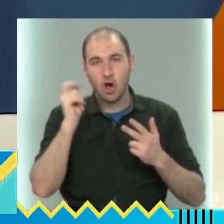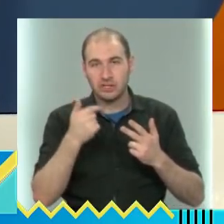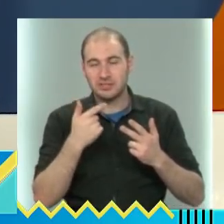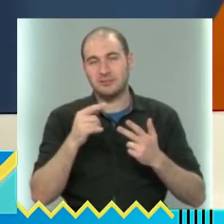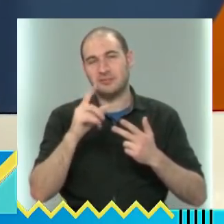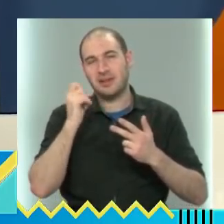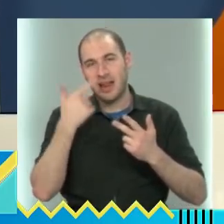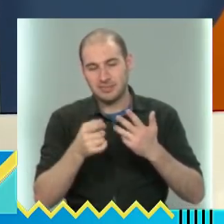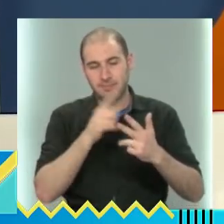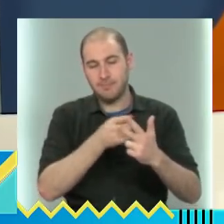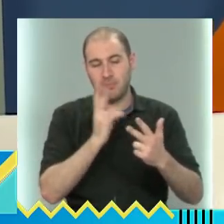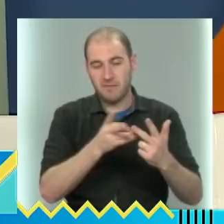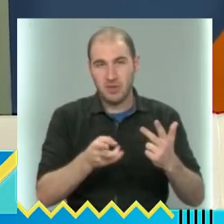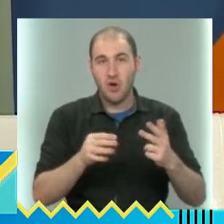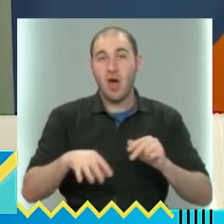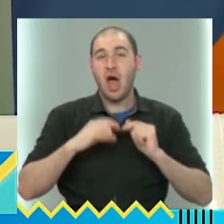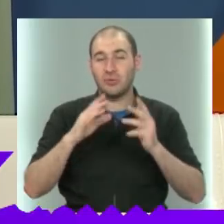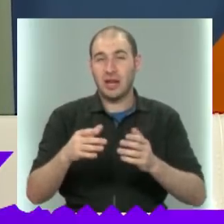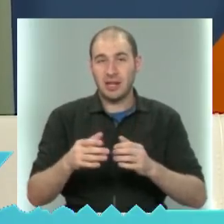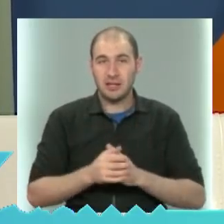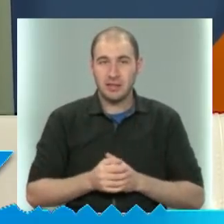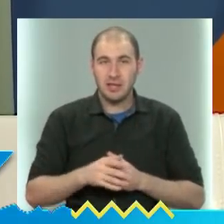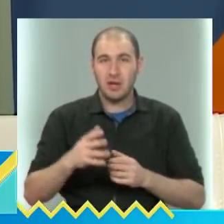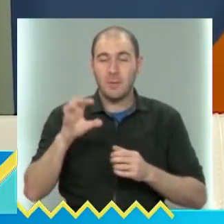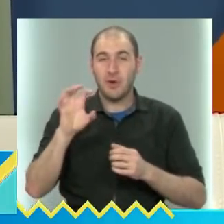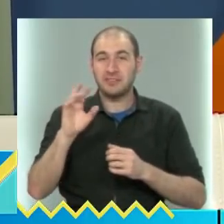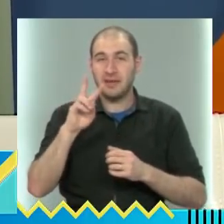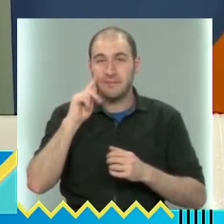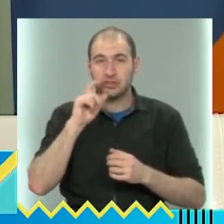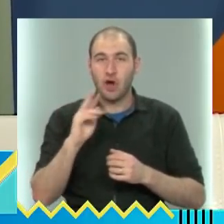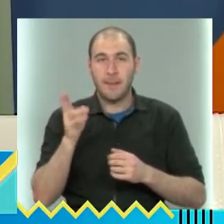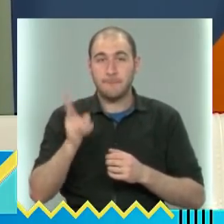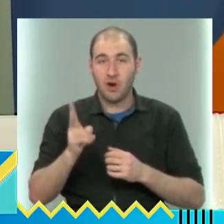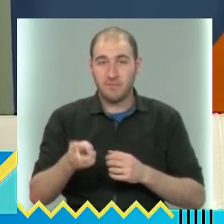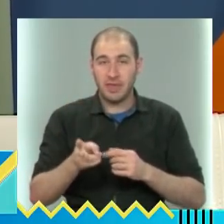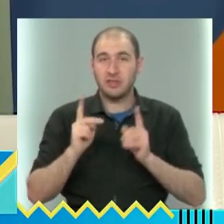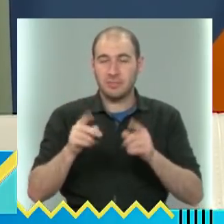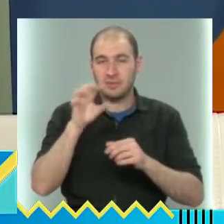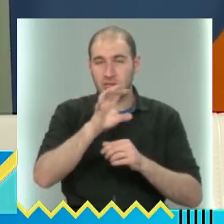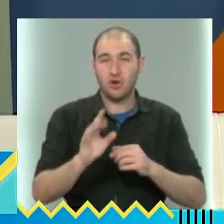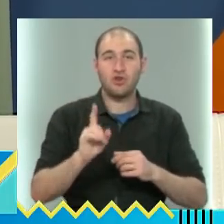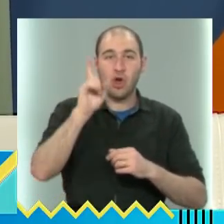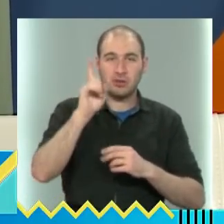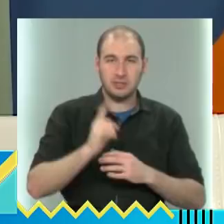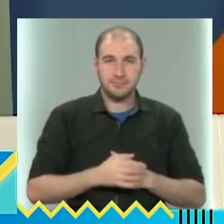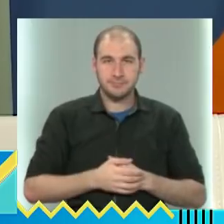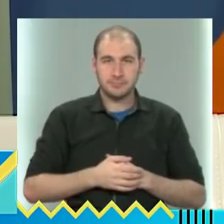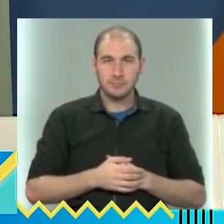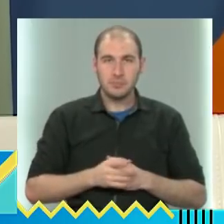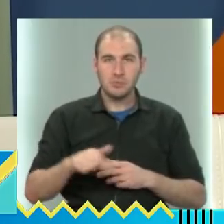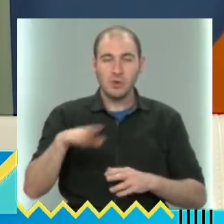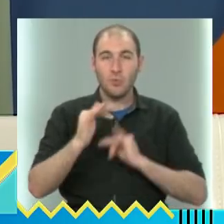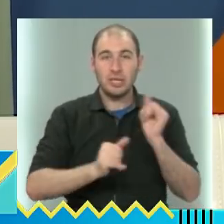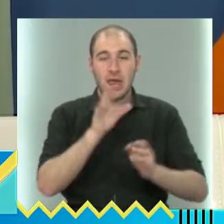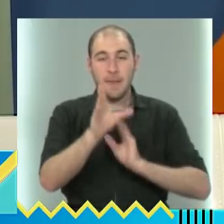tienen prohibido. Y en Australia, el estado de Victoria también lo tiene prohibido, al igual que los territorios del norte. Es decir, estamos hablando